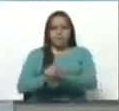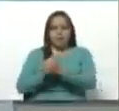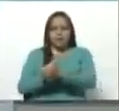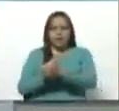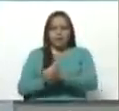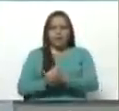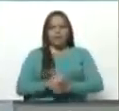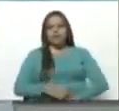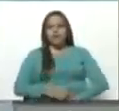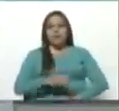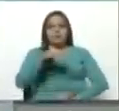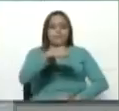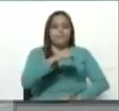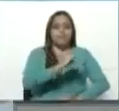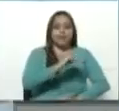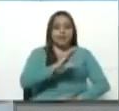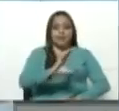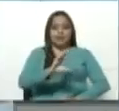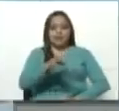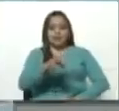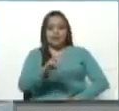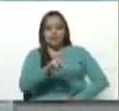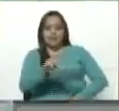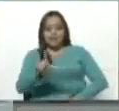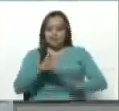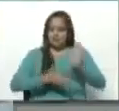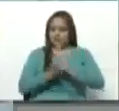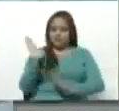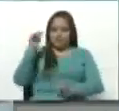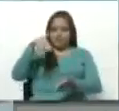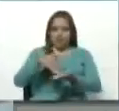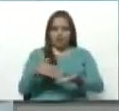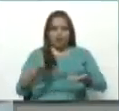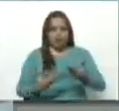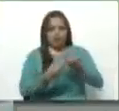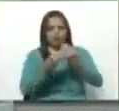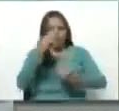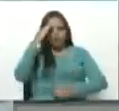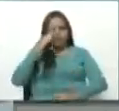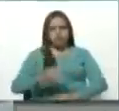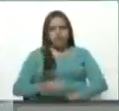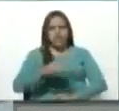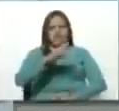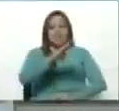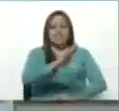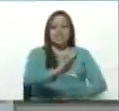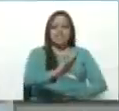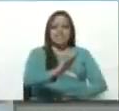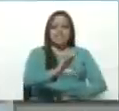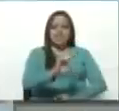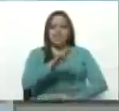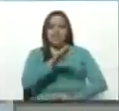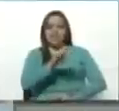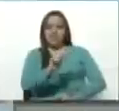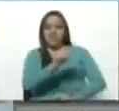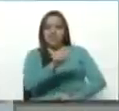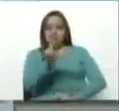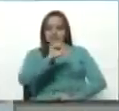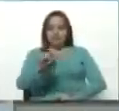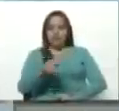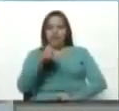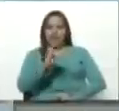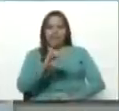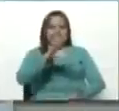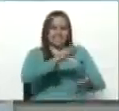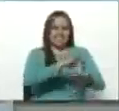Michel Caballero no está aquí, porque se fue para Tejerías con el almirante en jefe Remigio Ceballos Ichazo, quien se encuentra en el